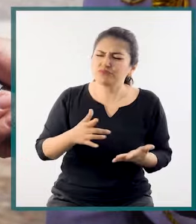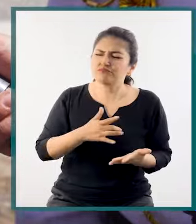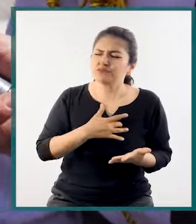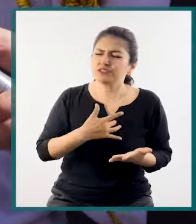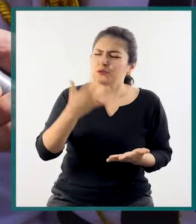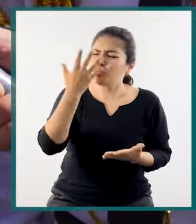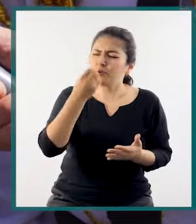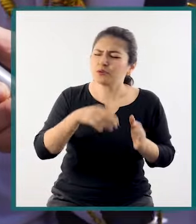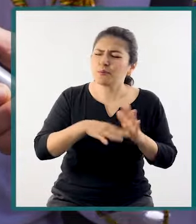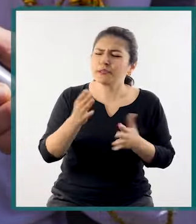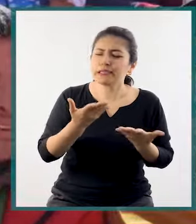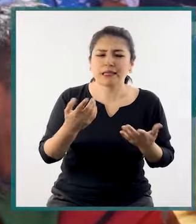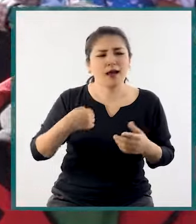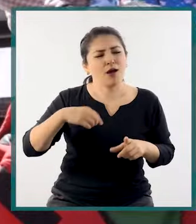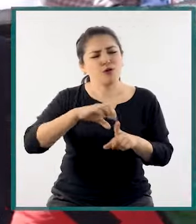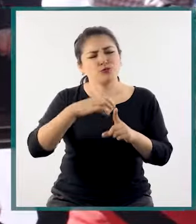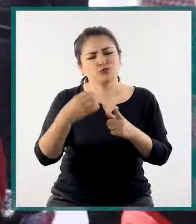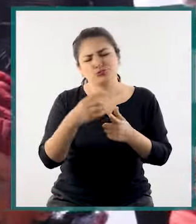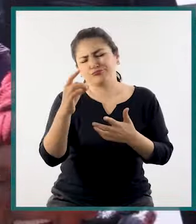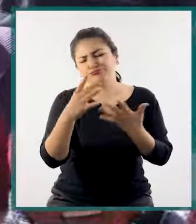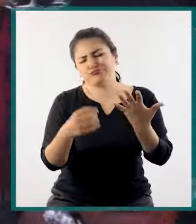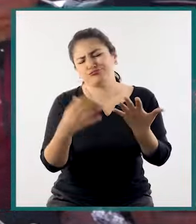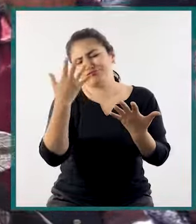costuras que nos ofrece el Perú. ¡Que